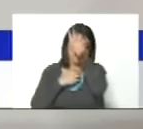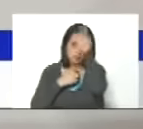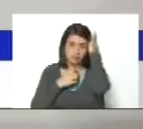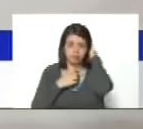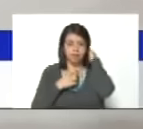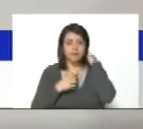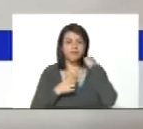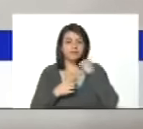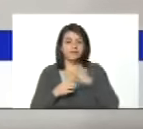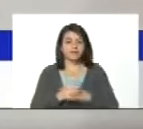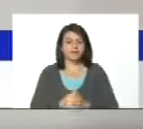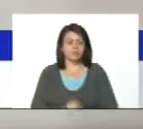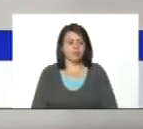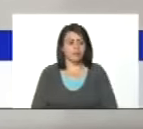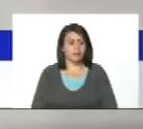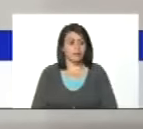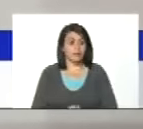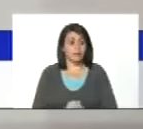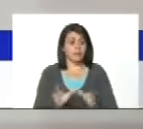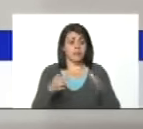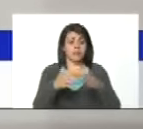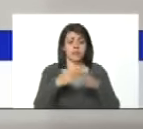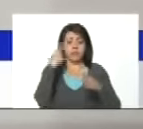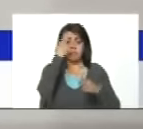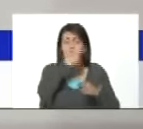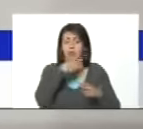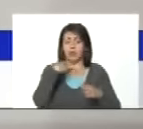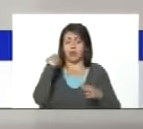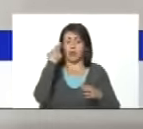de pletórico de racismo,